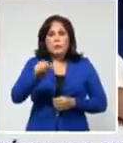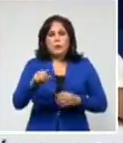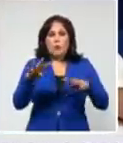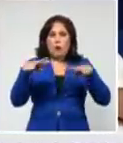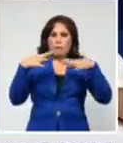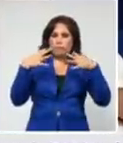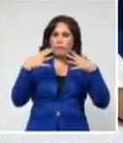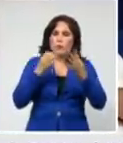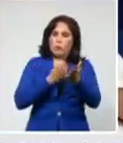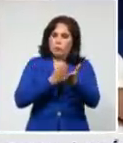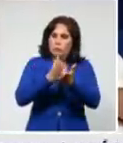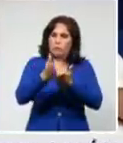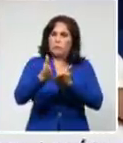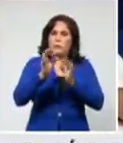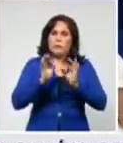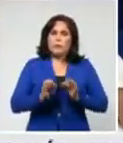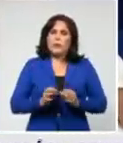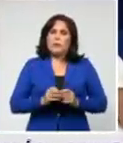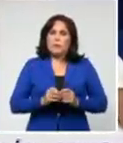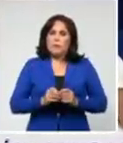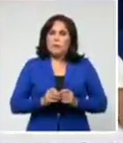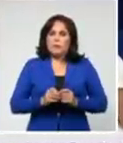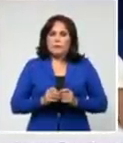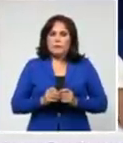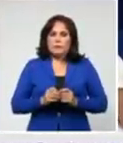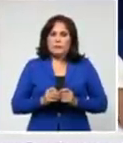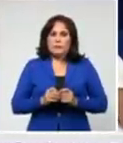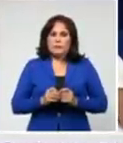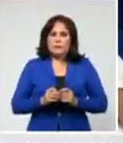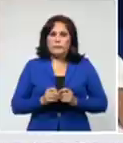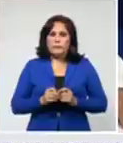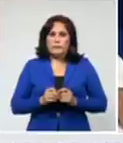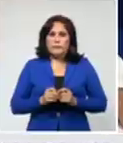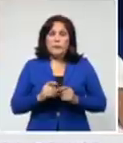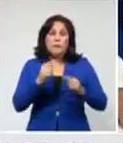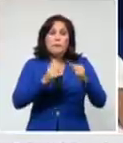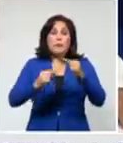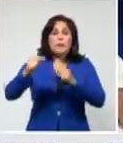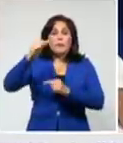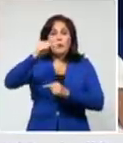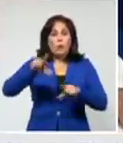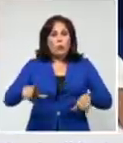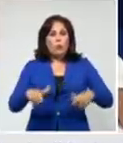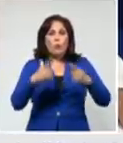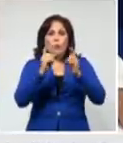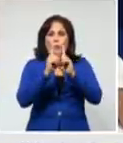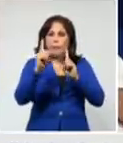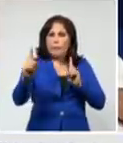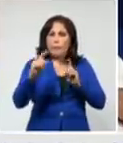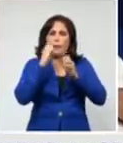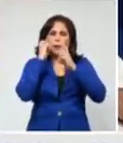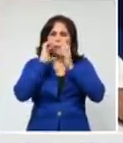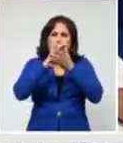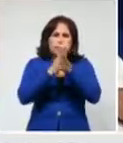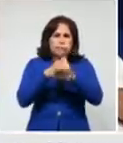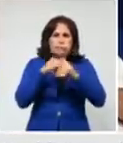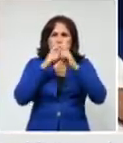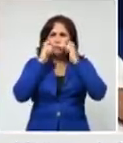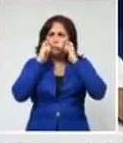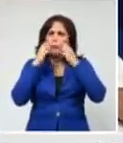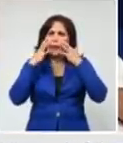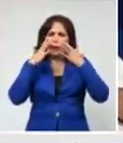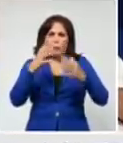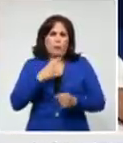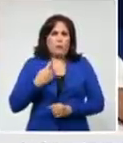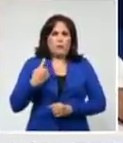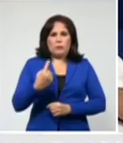continúan siguiendo nuestra información y sobre todo que cumplen con todo lo que está regulado,